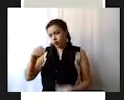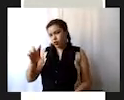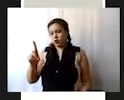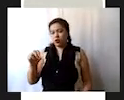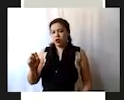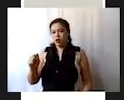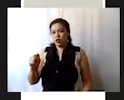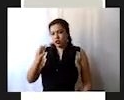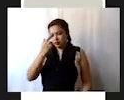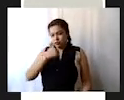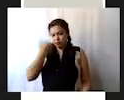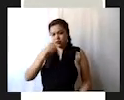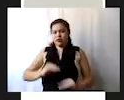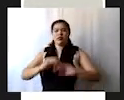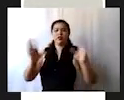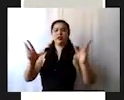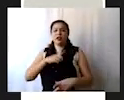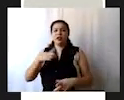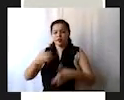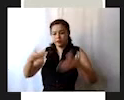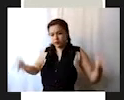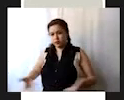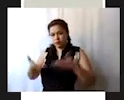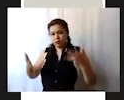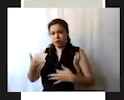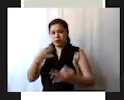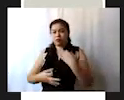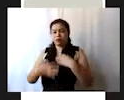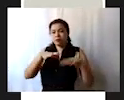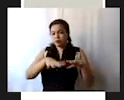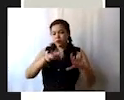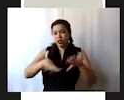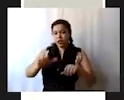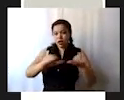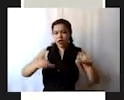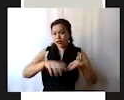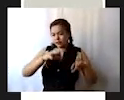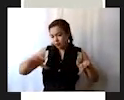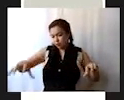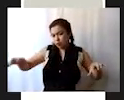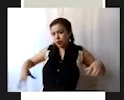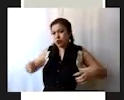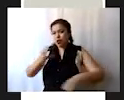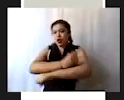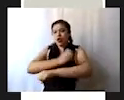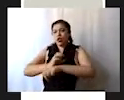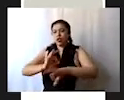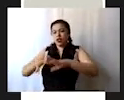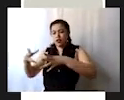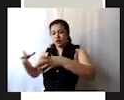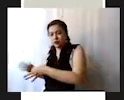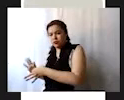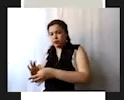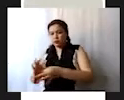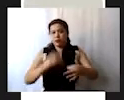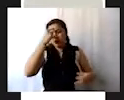que claro, todo esto debe empujar hacia que todos los sectores estén trabajando de manera coordinada hacia la